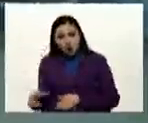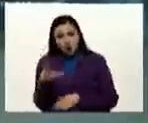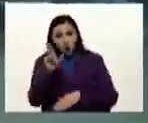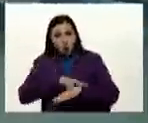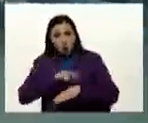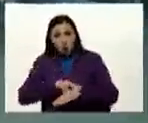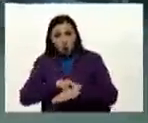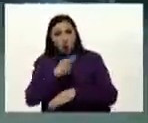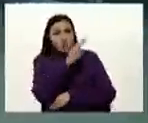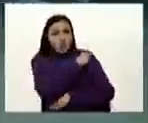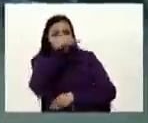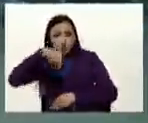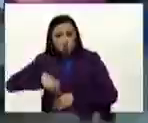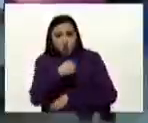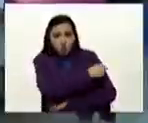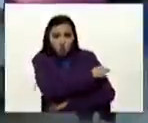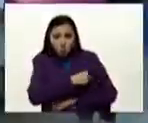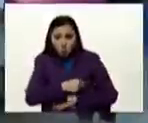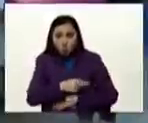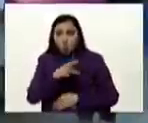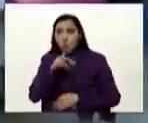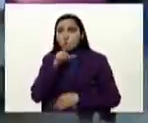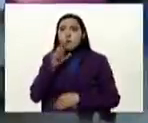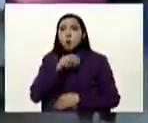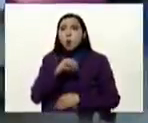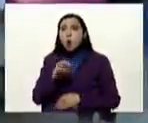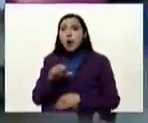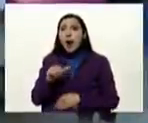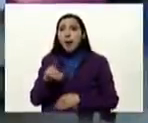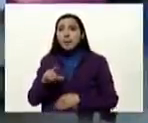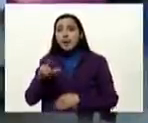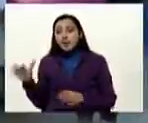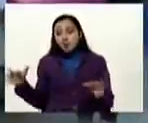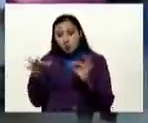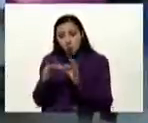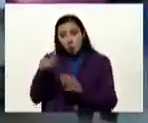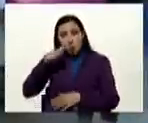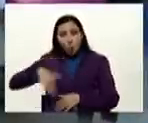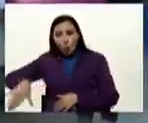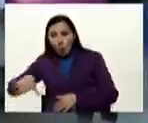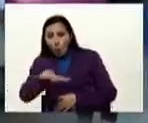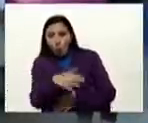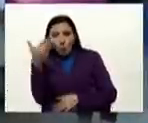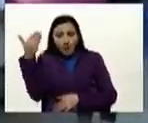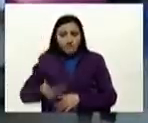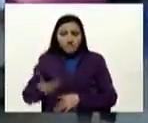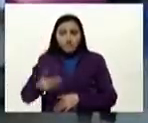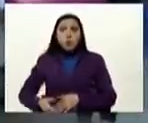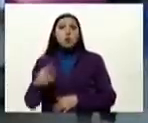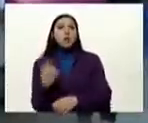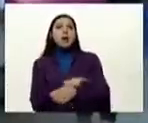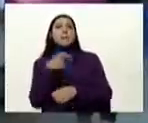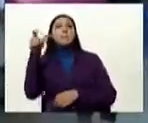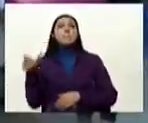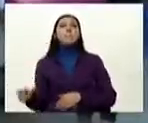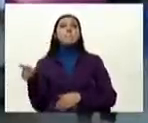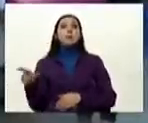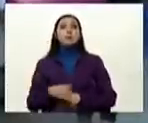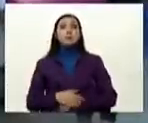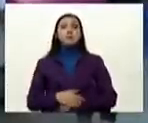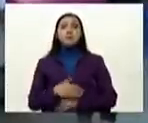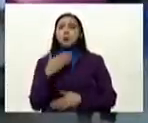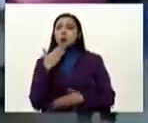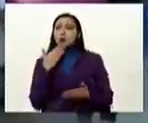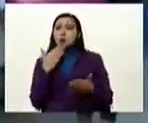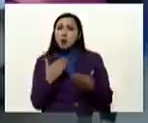directora de esta hermosa institución, la doctora Moncada, y el enlace comunitario con el Poder Popular, nuestra hermana González. Agradecer, hermano presidente,